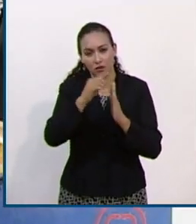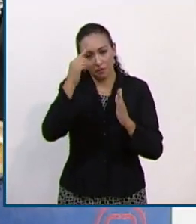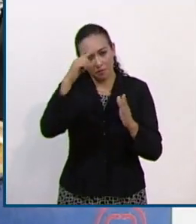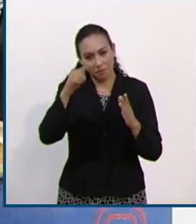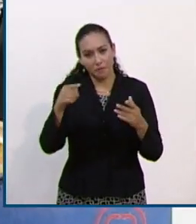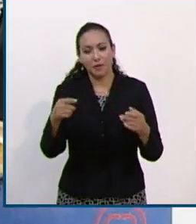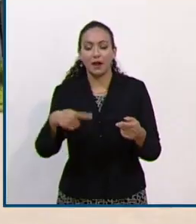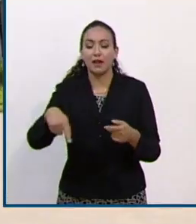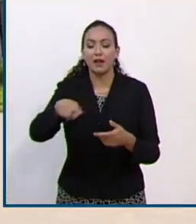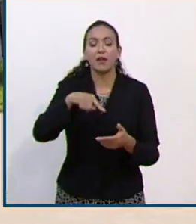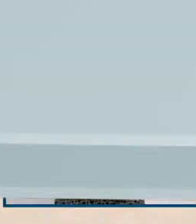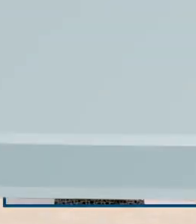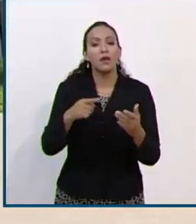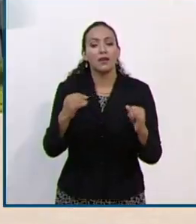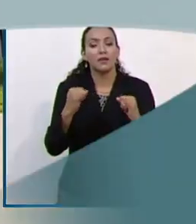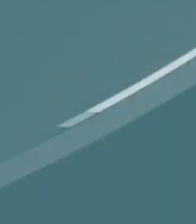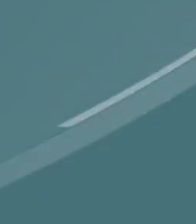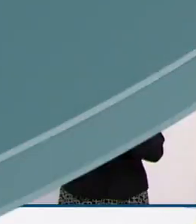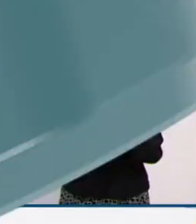Planeación Local.